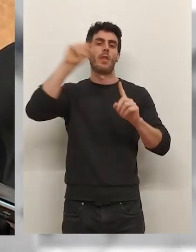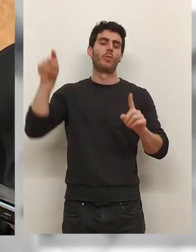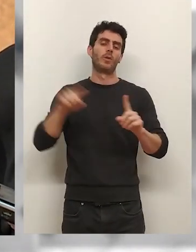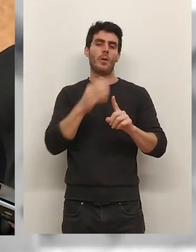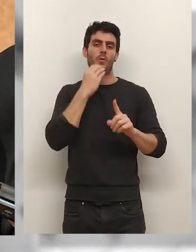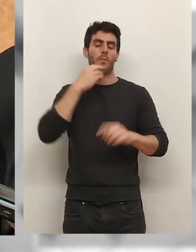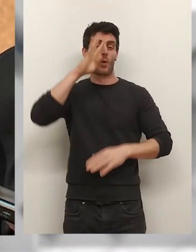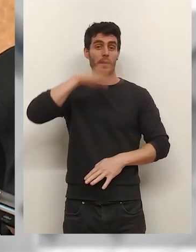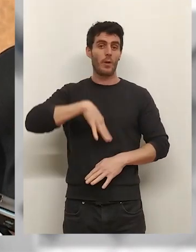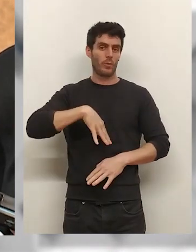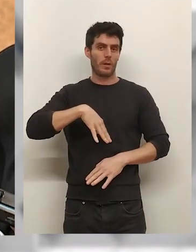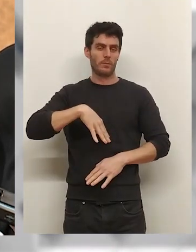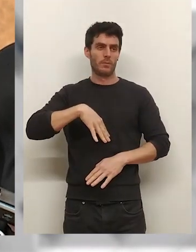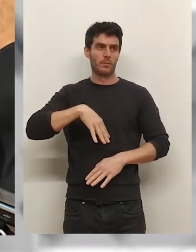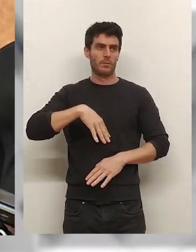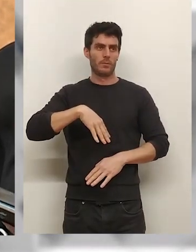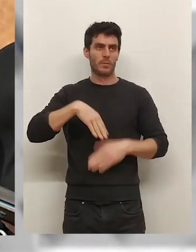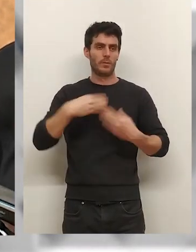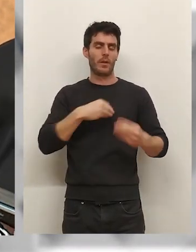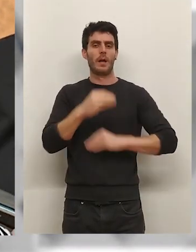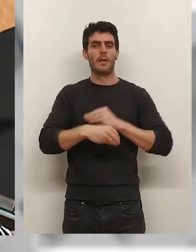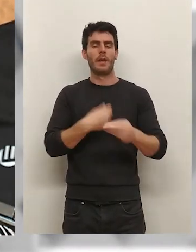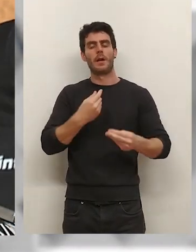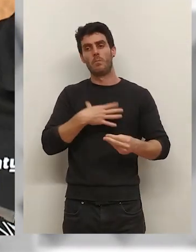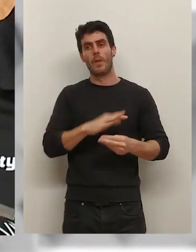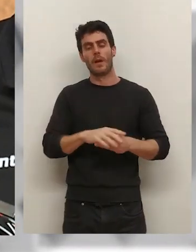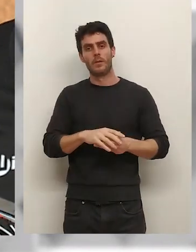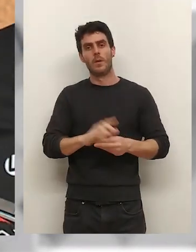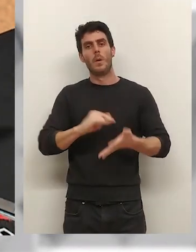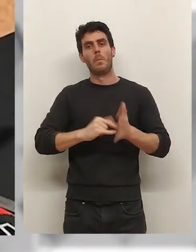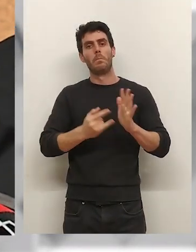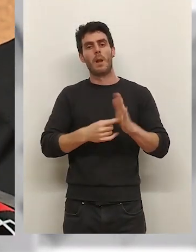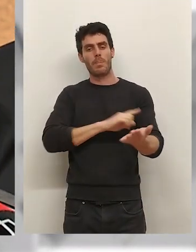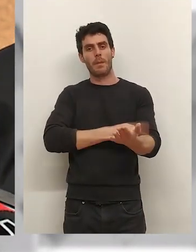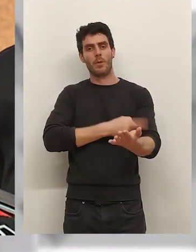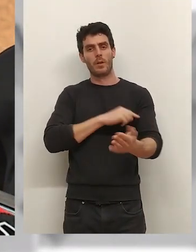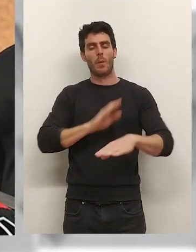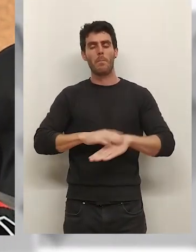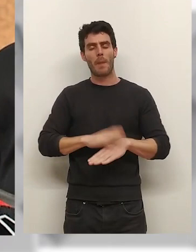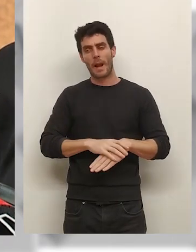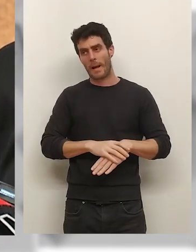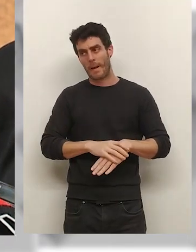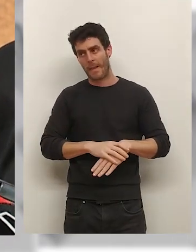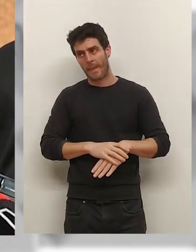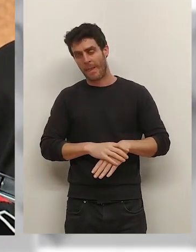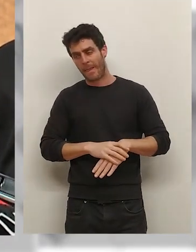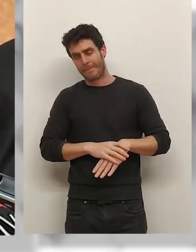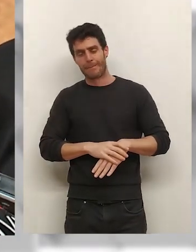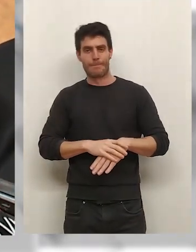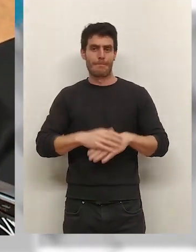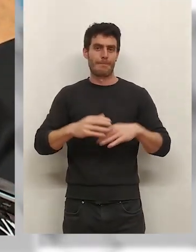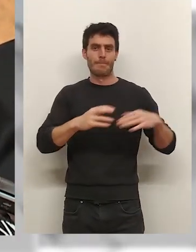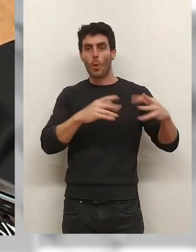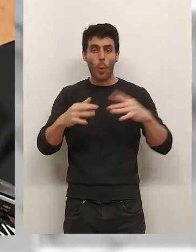un circuito, por ejemplo, en Cataluña, que es el circuito catalán. Entonces poder hacer un plan deportivo, ¿no?, para